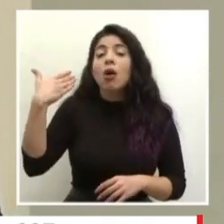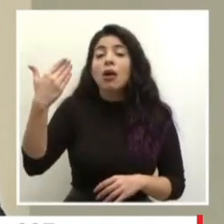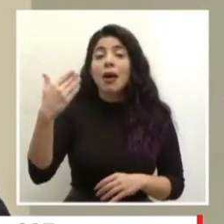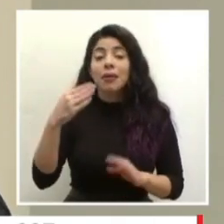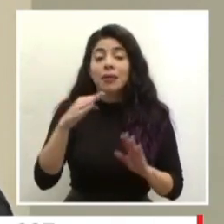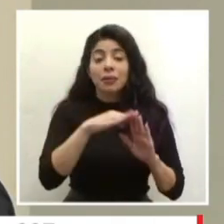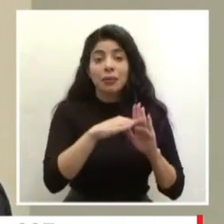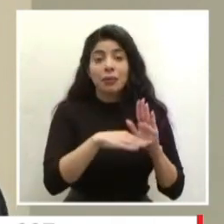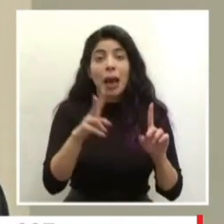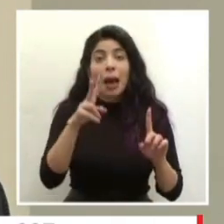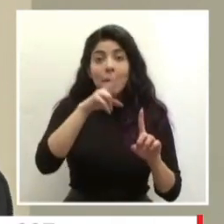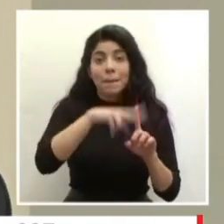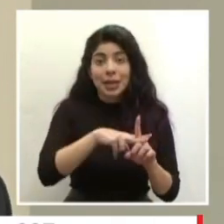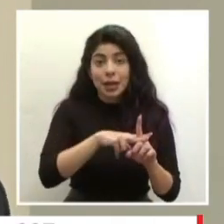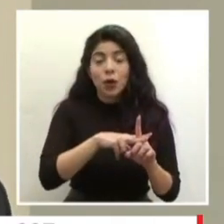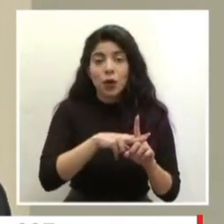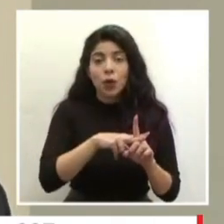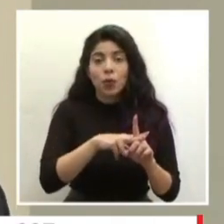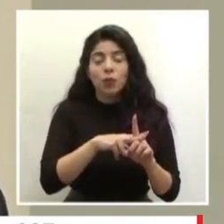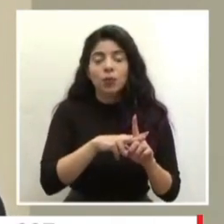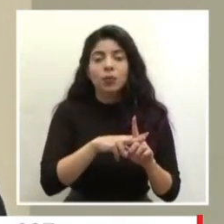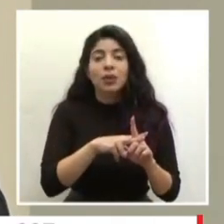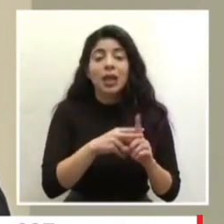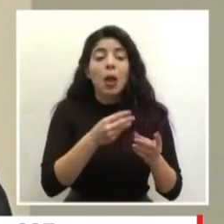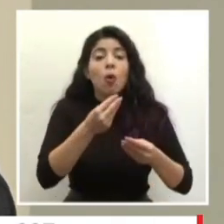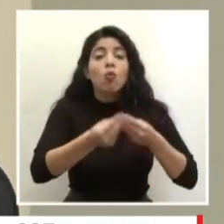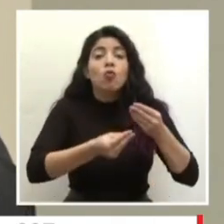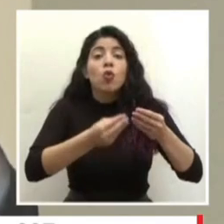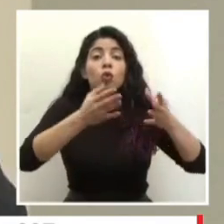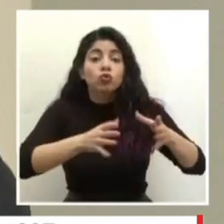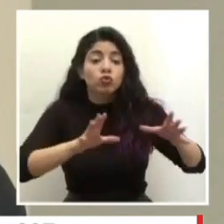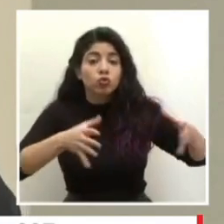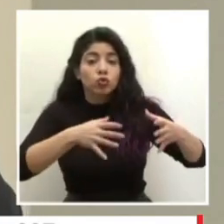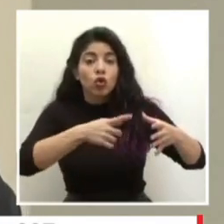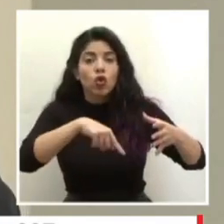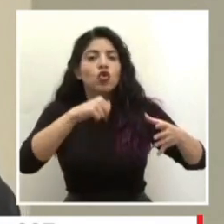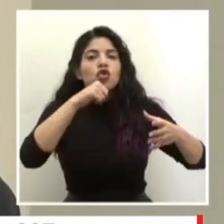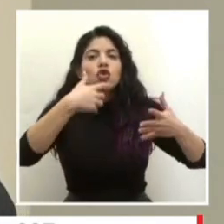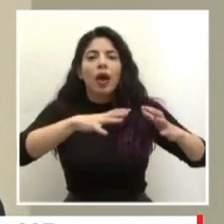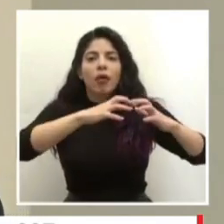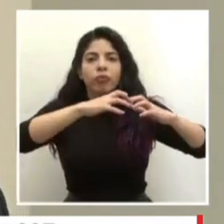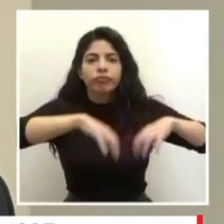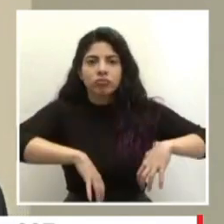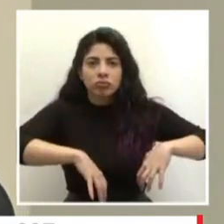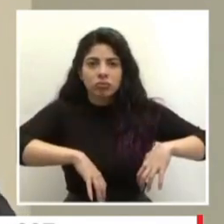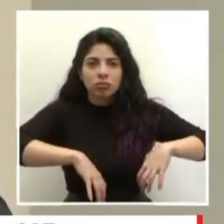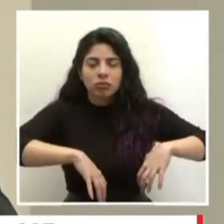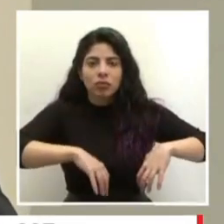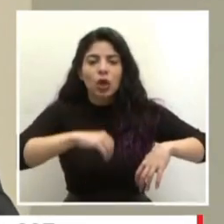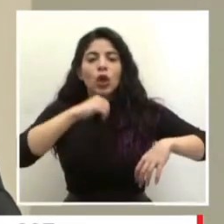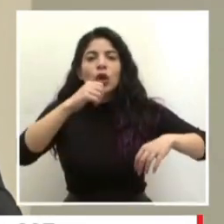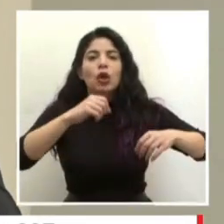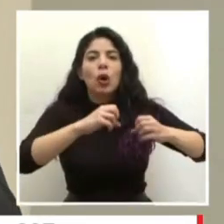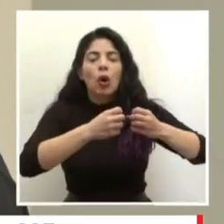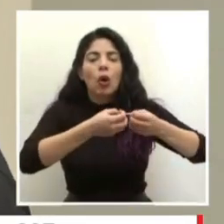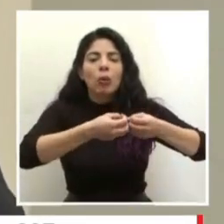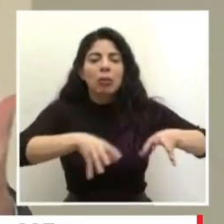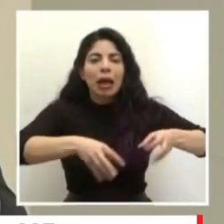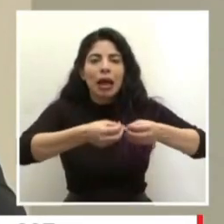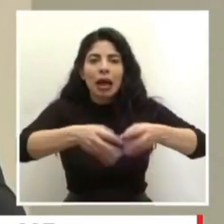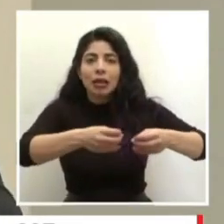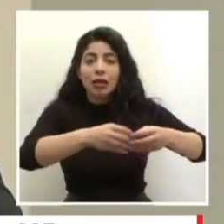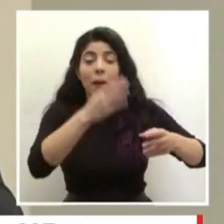estas medidas, que el tejido productivo no se rompiera, no se desmembrara. Porque una